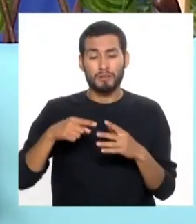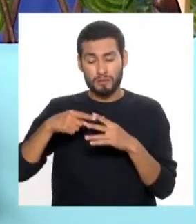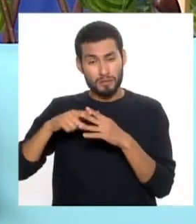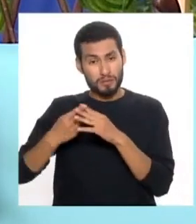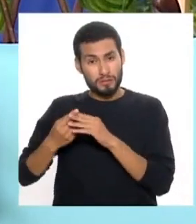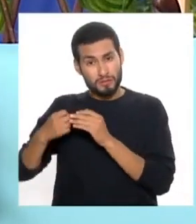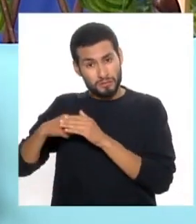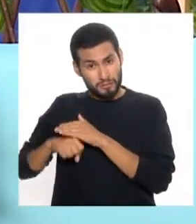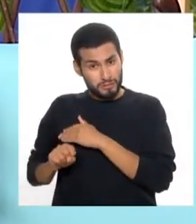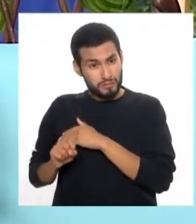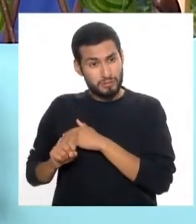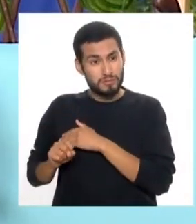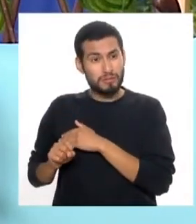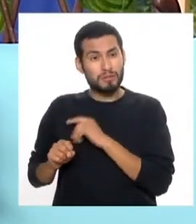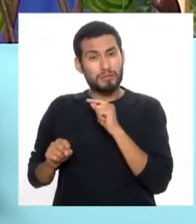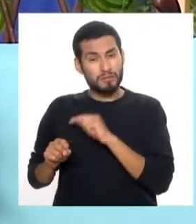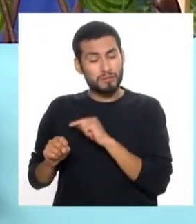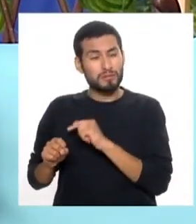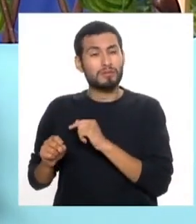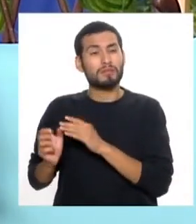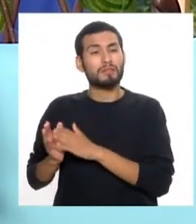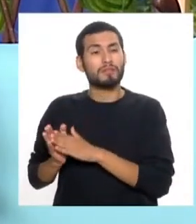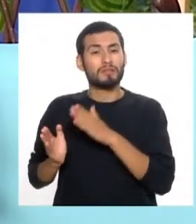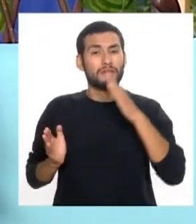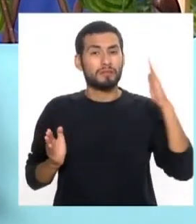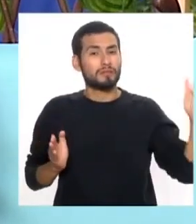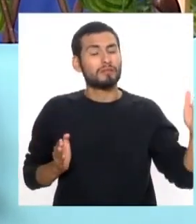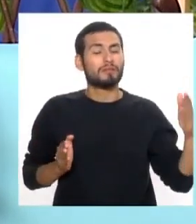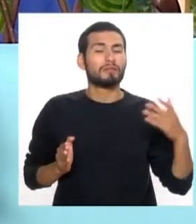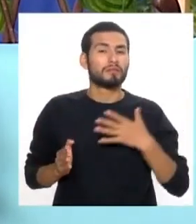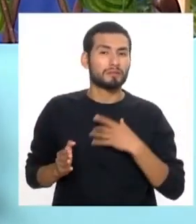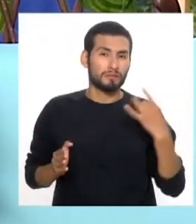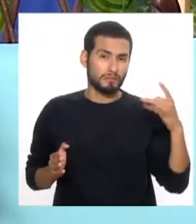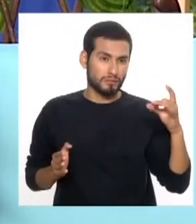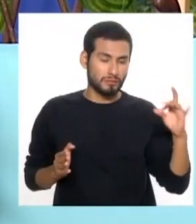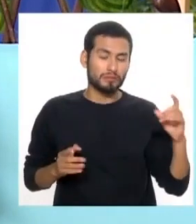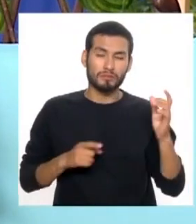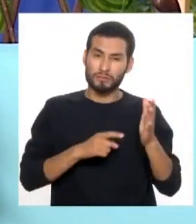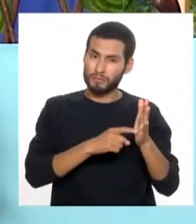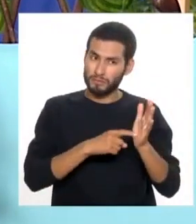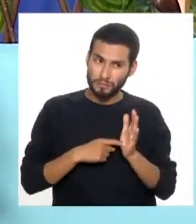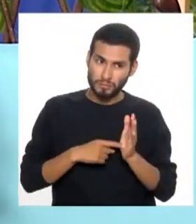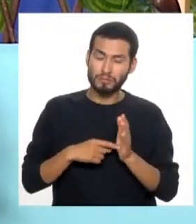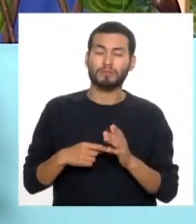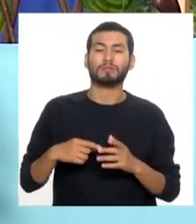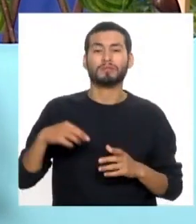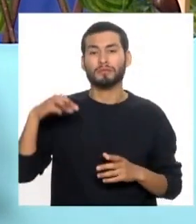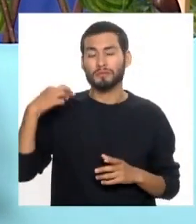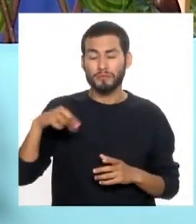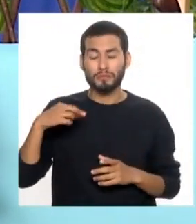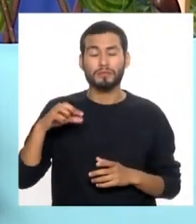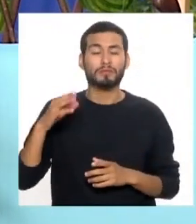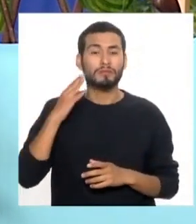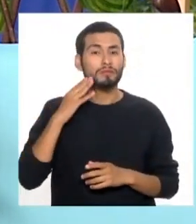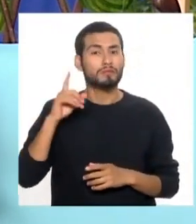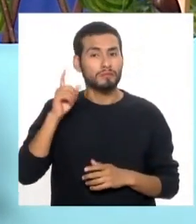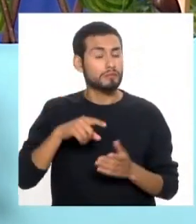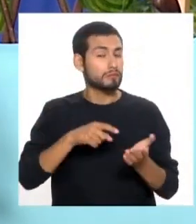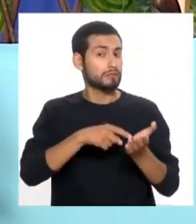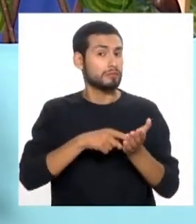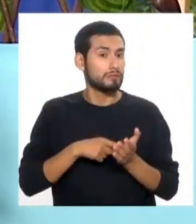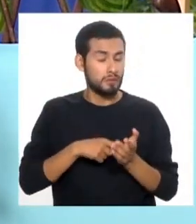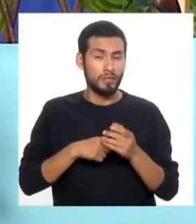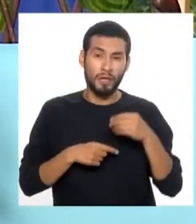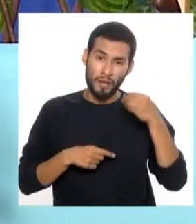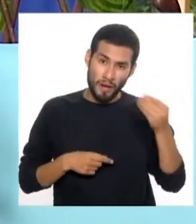de su nacimiento, en este caso, ¿no?, hasta los 18 años. De manera obligatoria, los padres tienen la obligación de